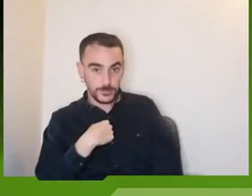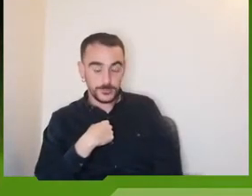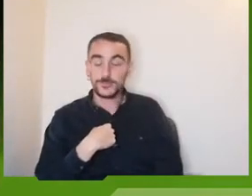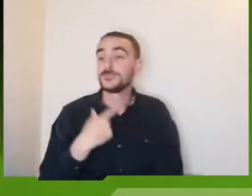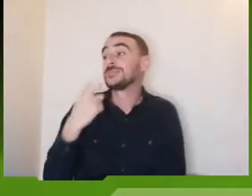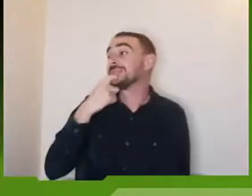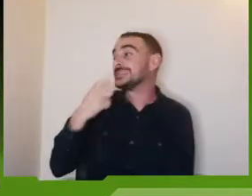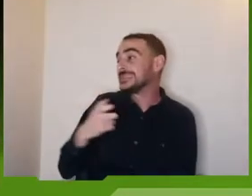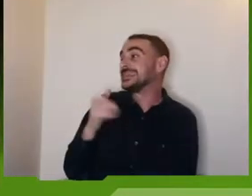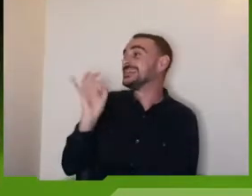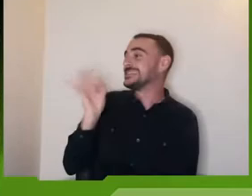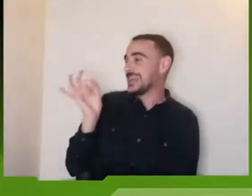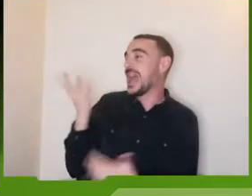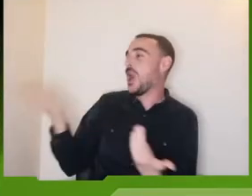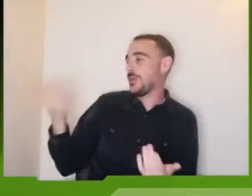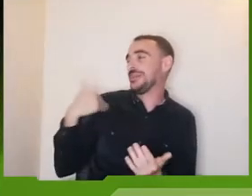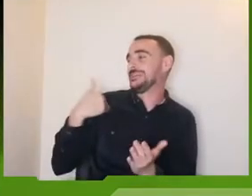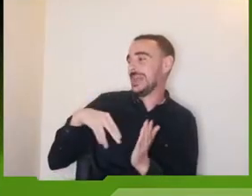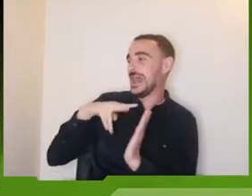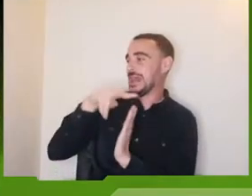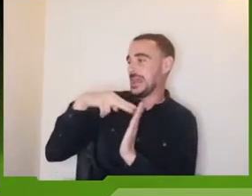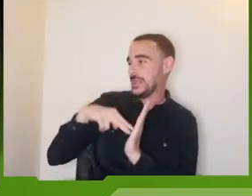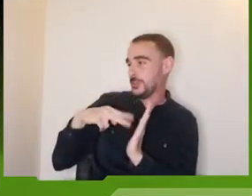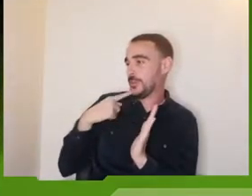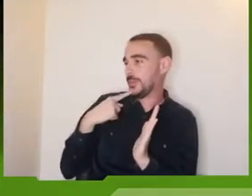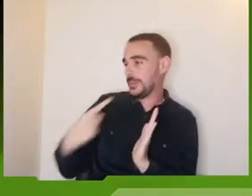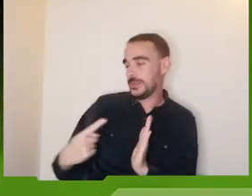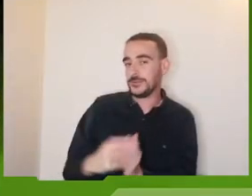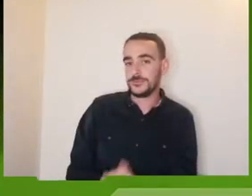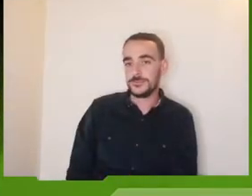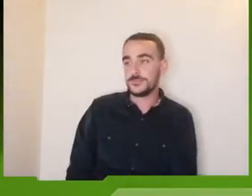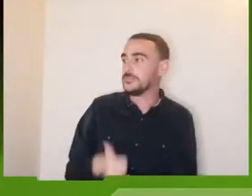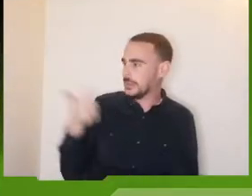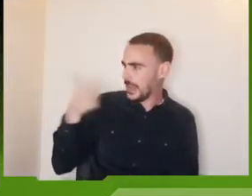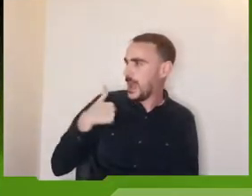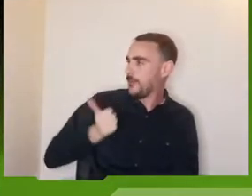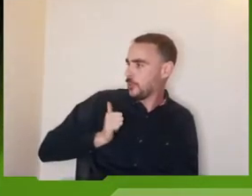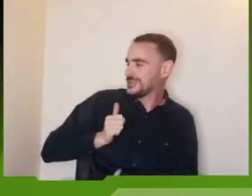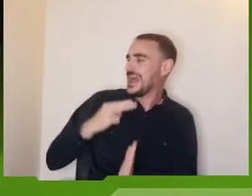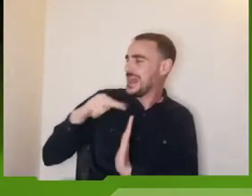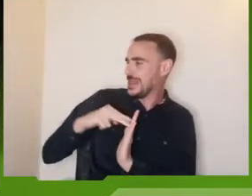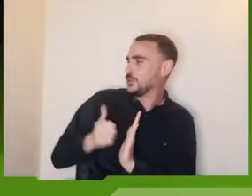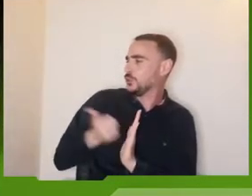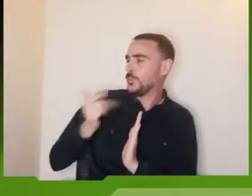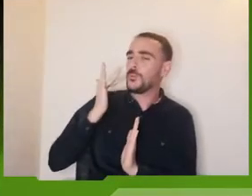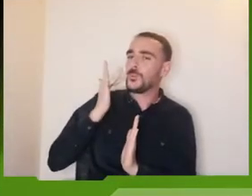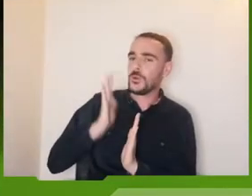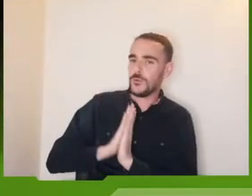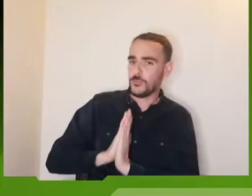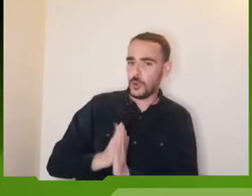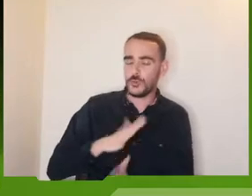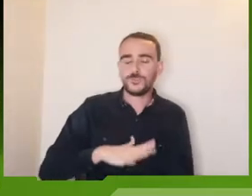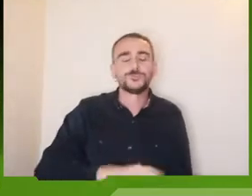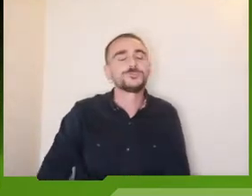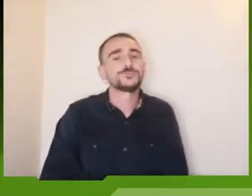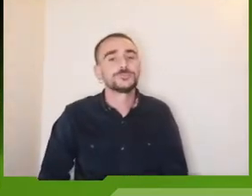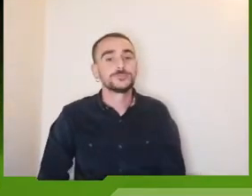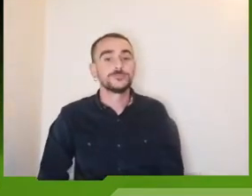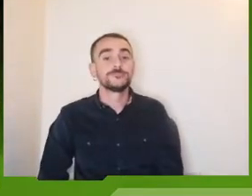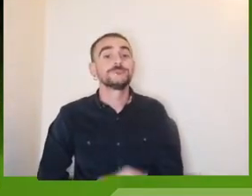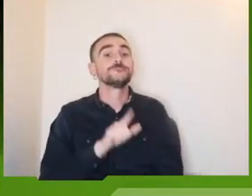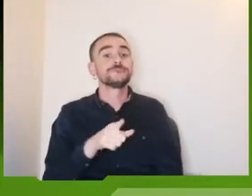Vale, sí, ya la he leído. Pone, bueno, sí, léela tú, Paul, por favor. Vale. Dice